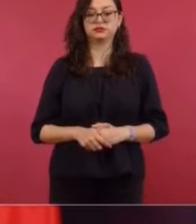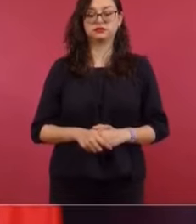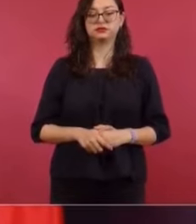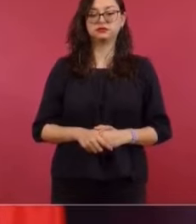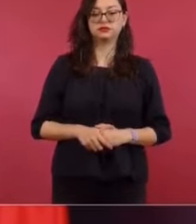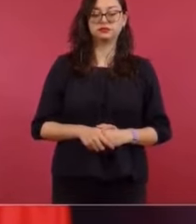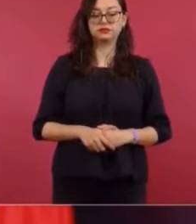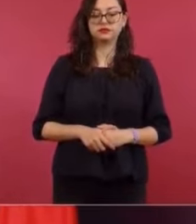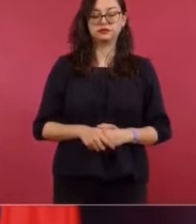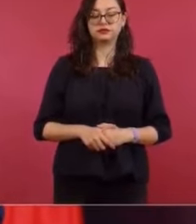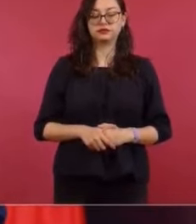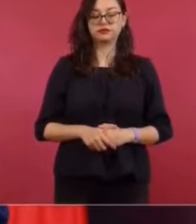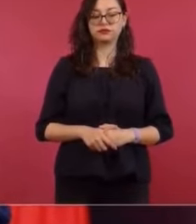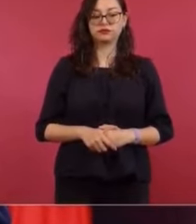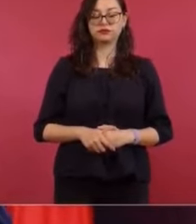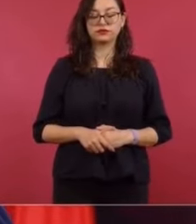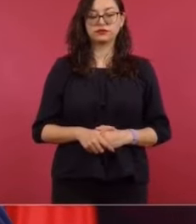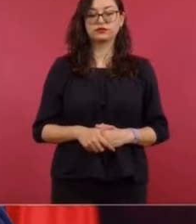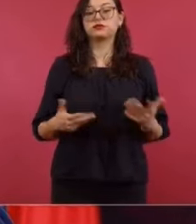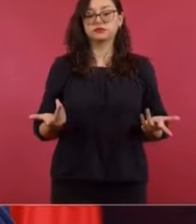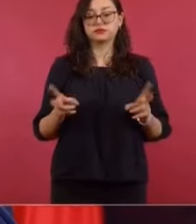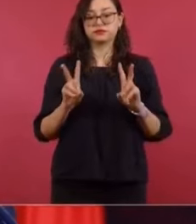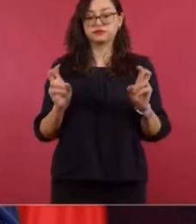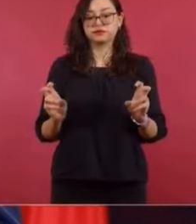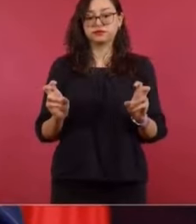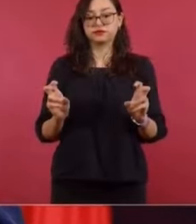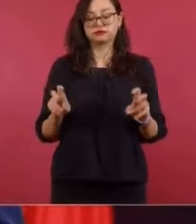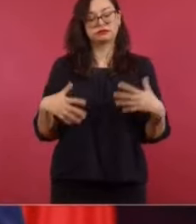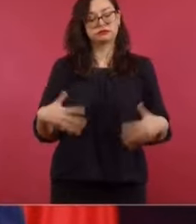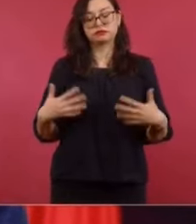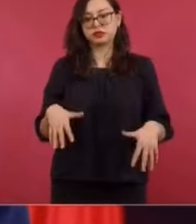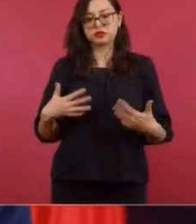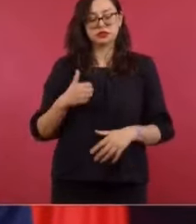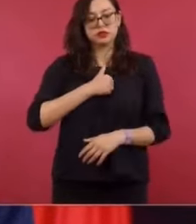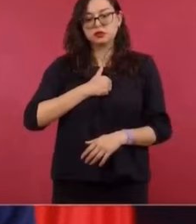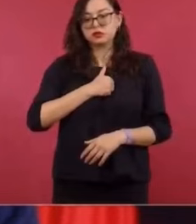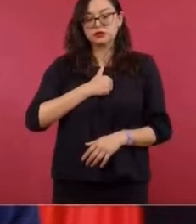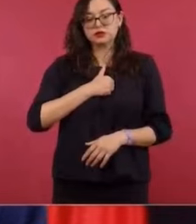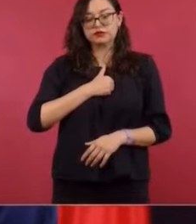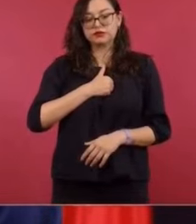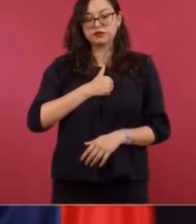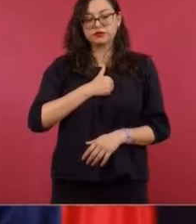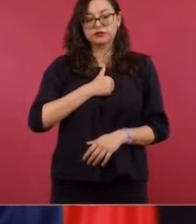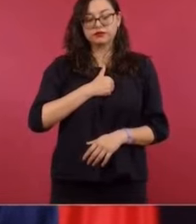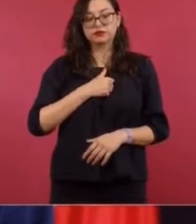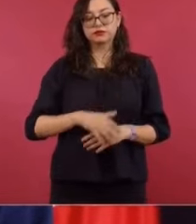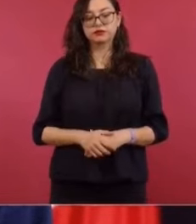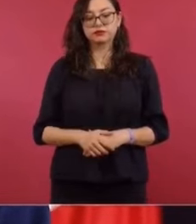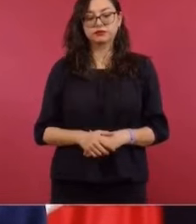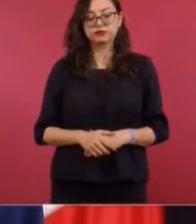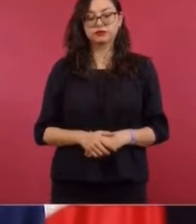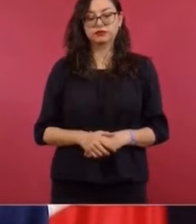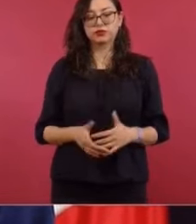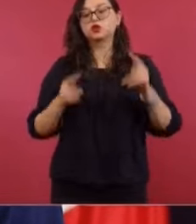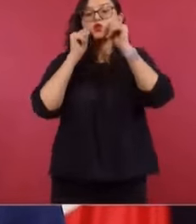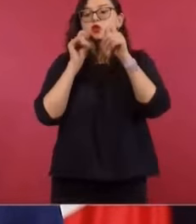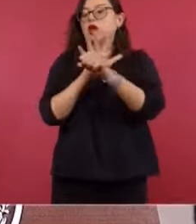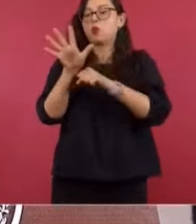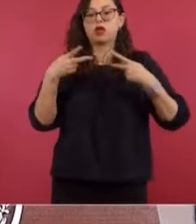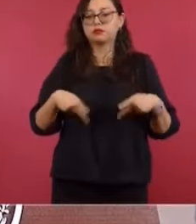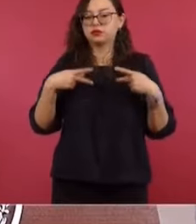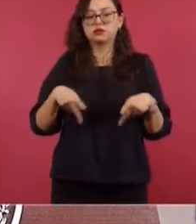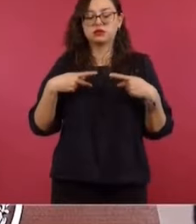pues son temas muy lamentables. Además, le pase a cualquier